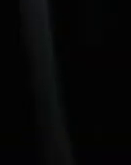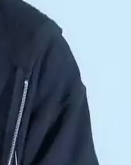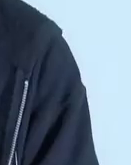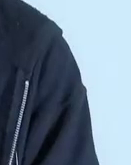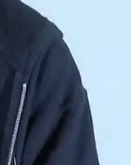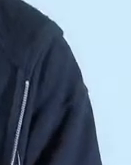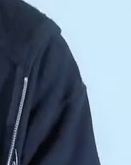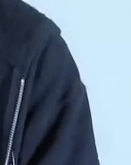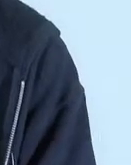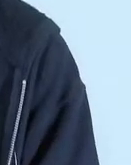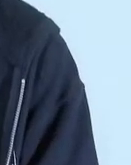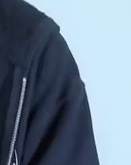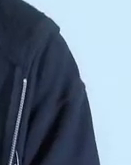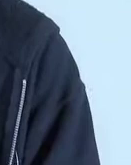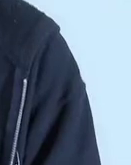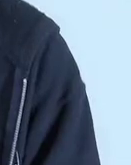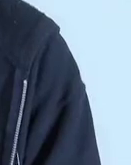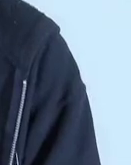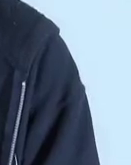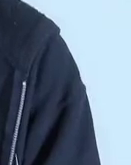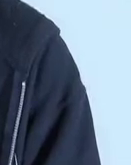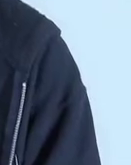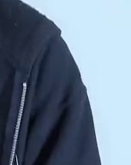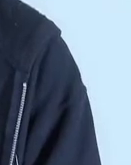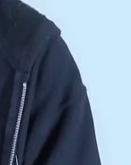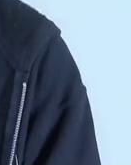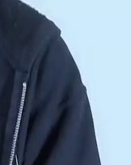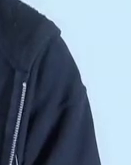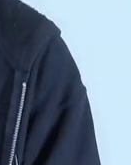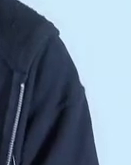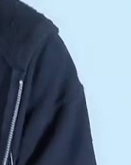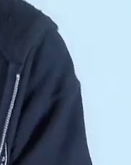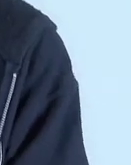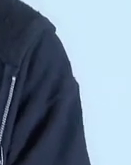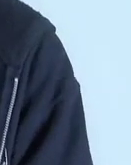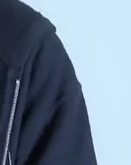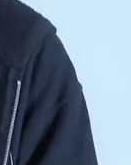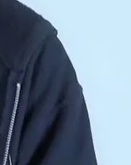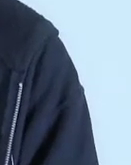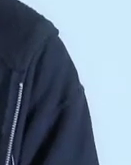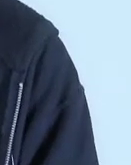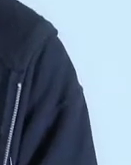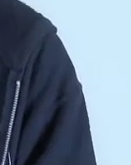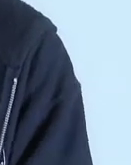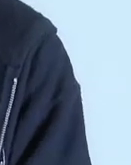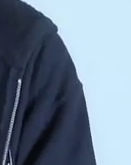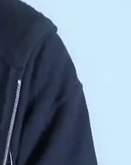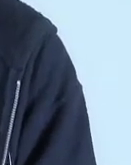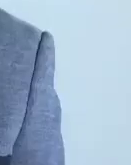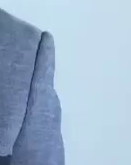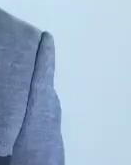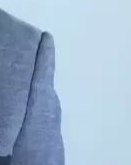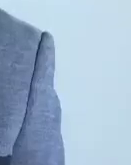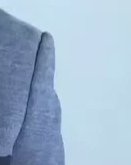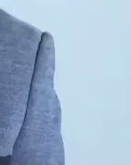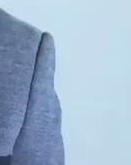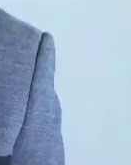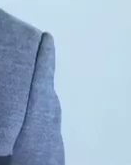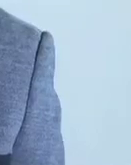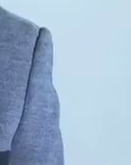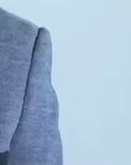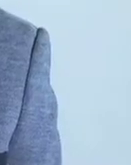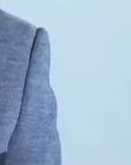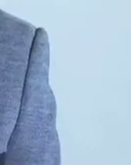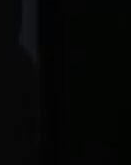increíble. Porque no solo se veía desde un punto de conocimiento, sino un punto humano. Ha sido